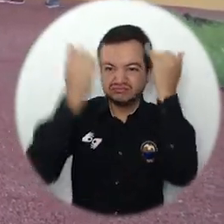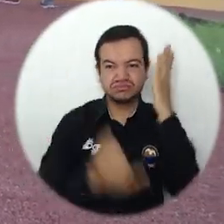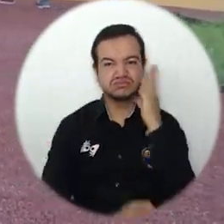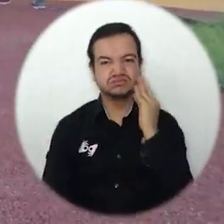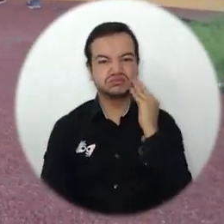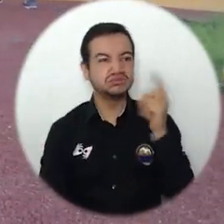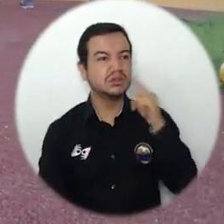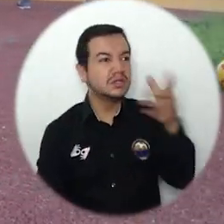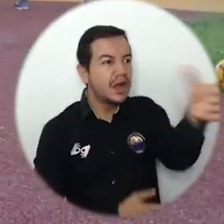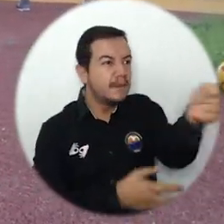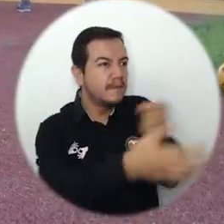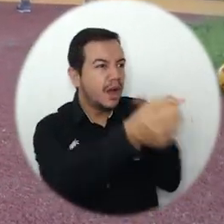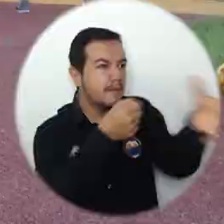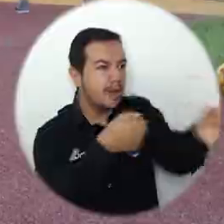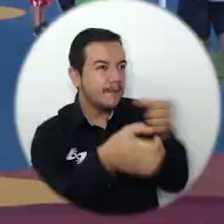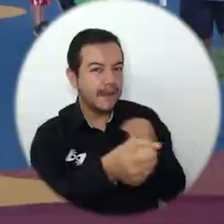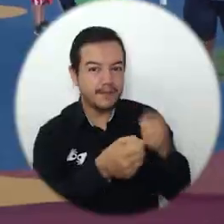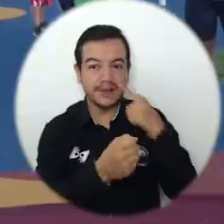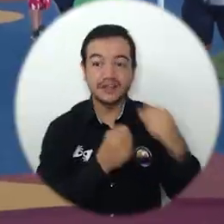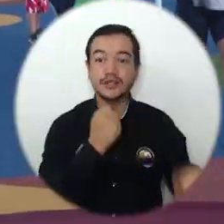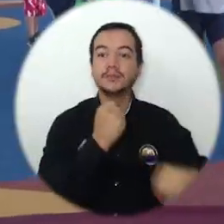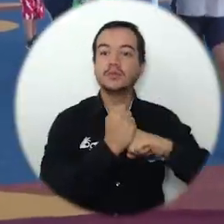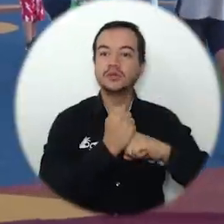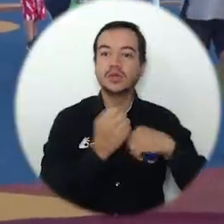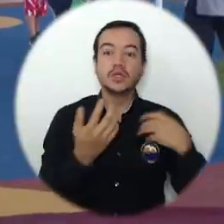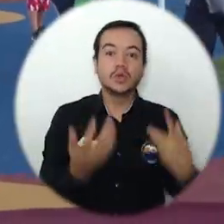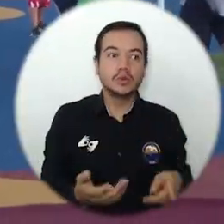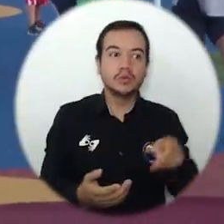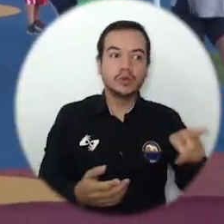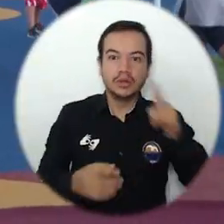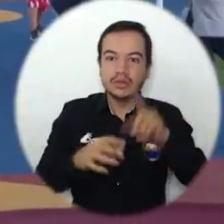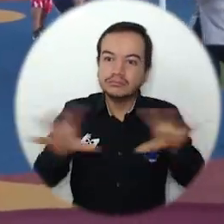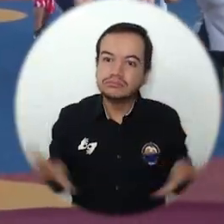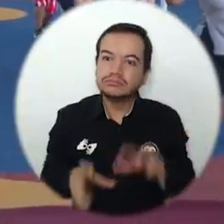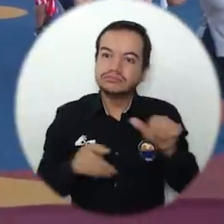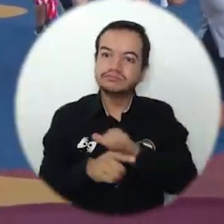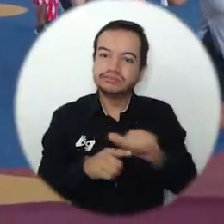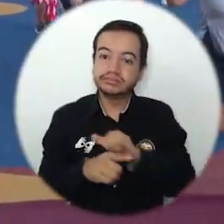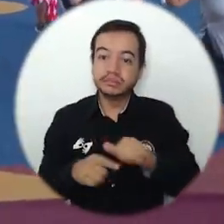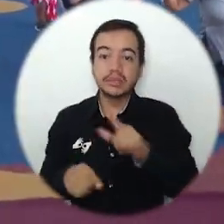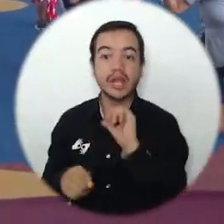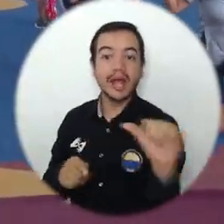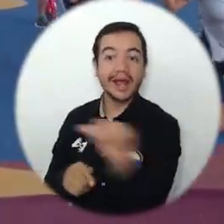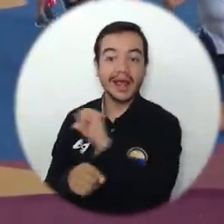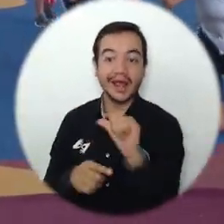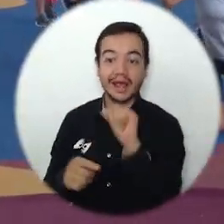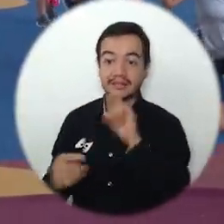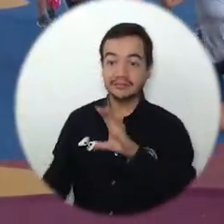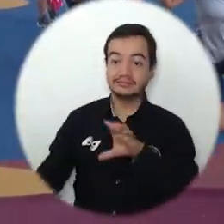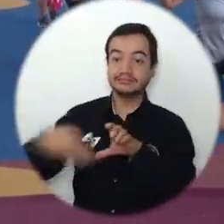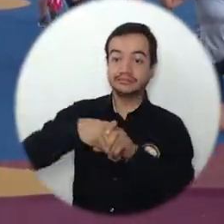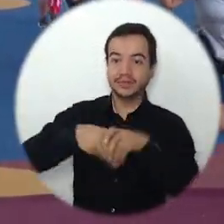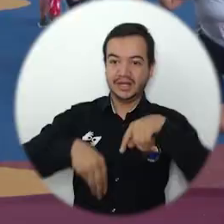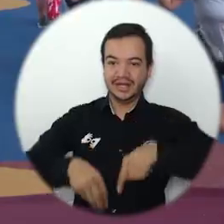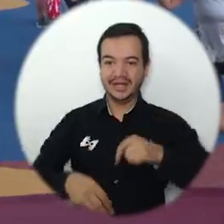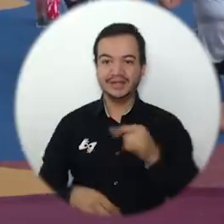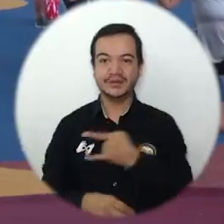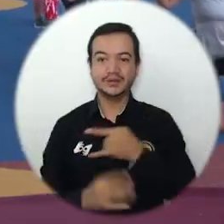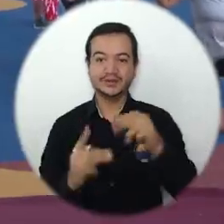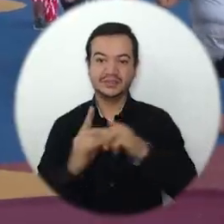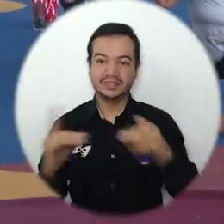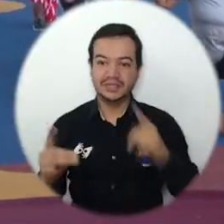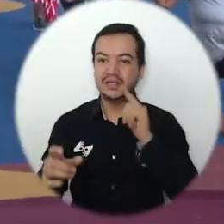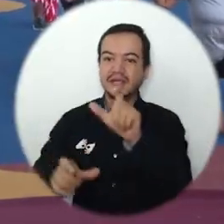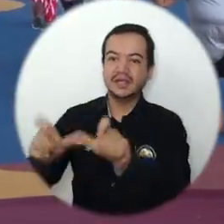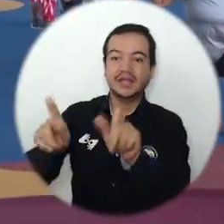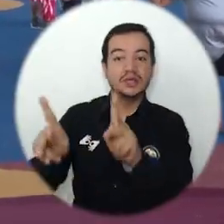temas hoy desde el ejercicio funcional para que sean ellas las que trabajen con las mujeres de la institución, con nuestras docentes, con